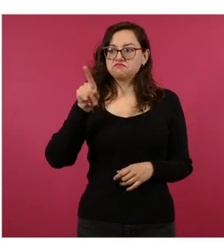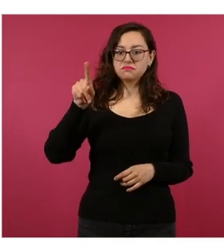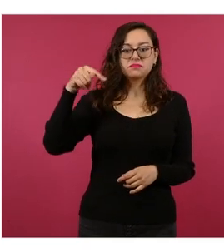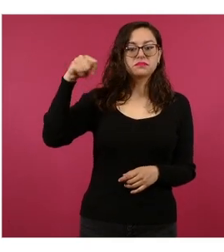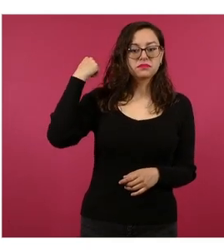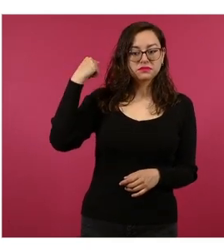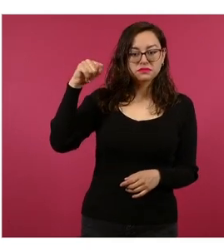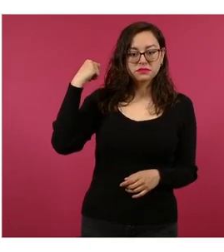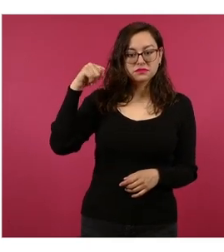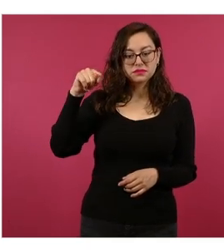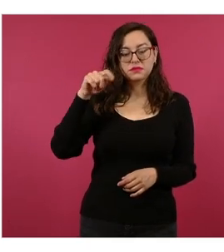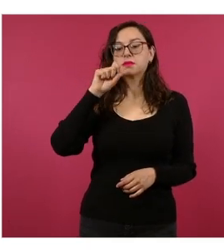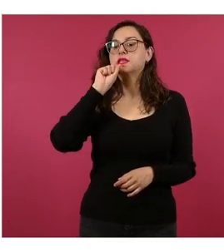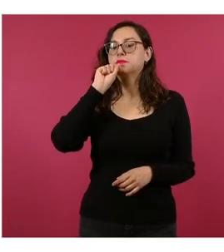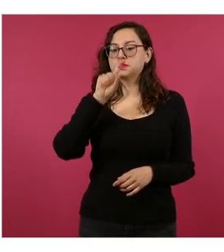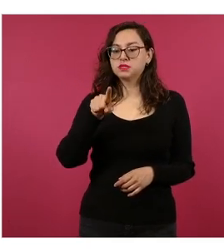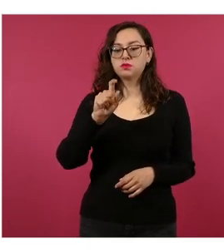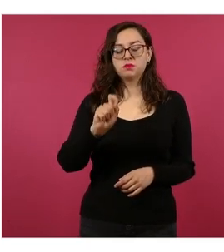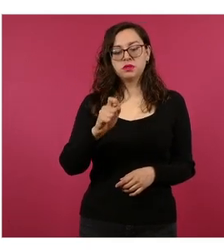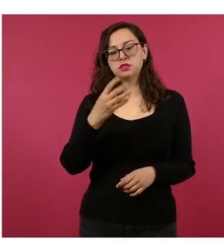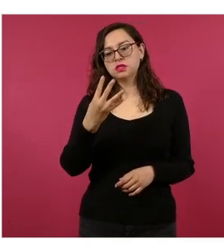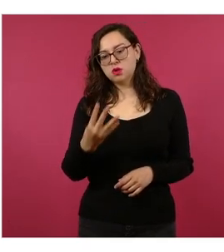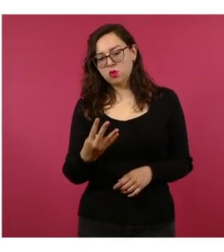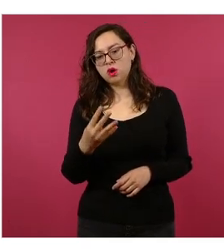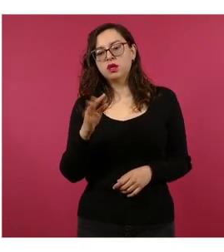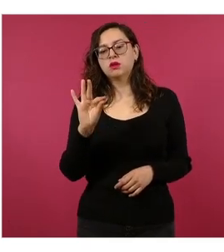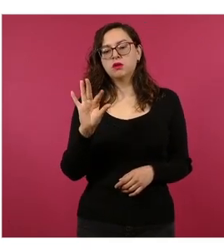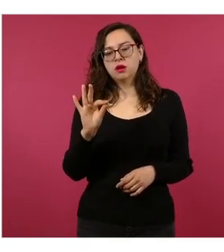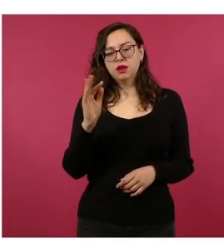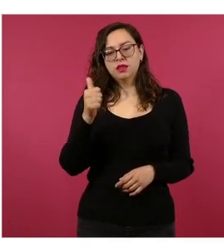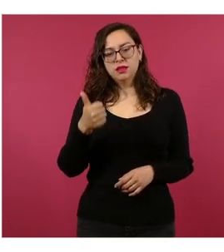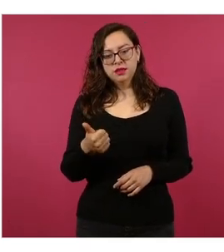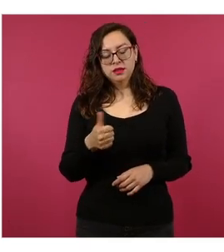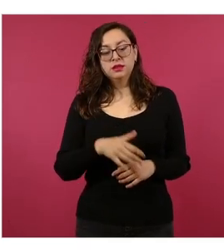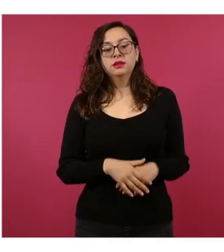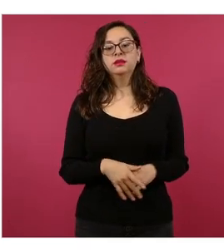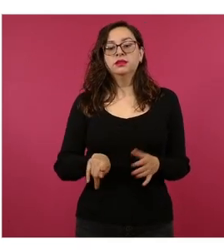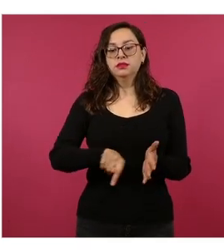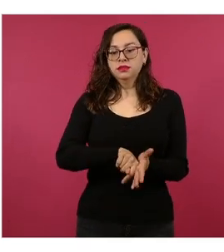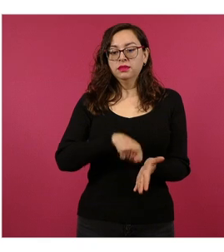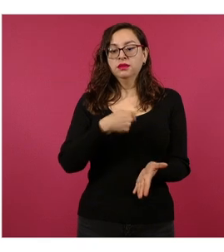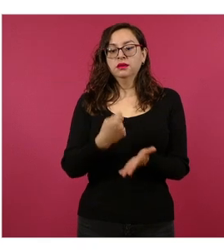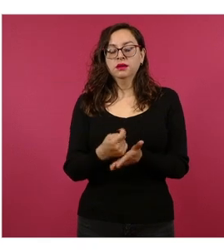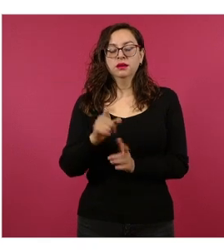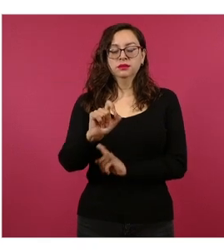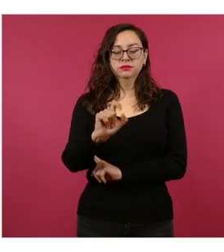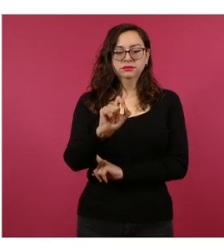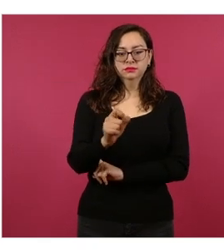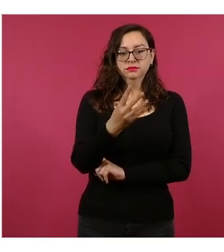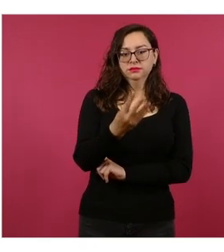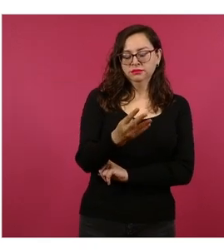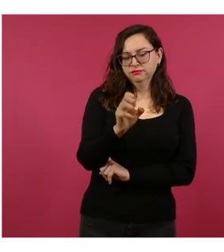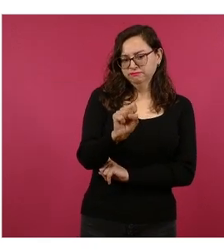Pemex, 24 con 46, Valero nuevamente en Tampico, Tamaulipas,